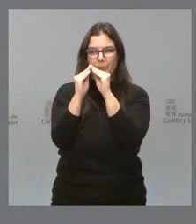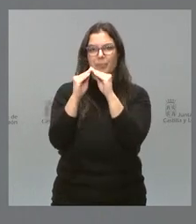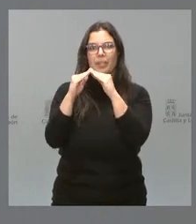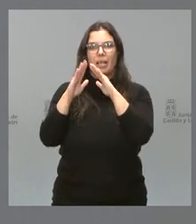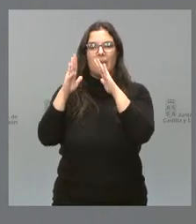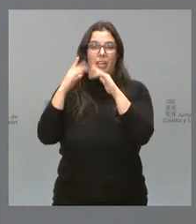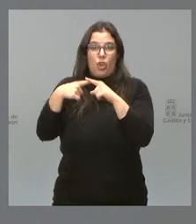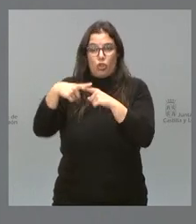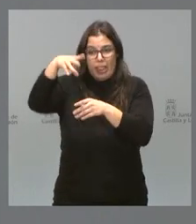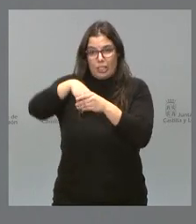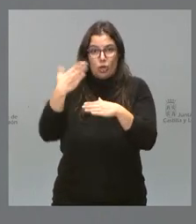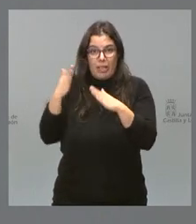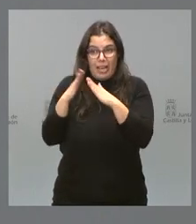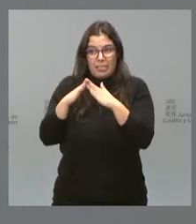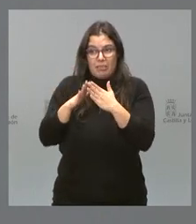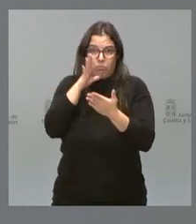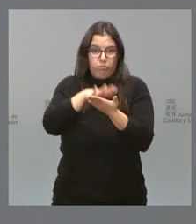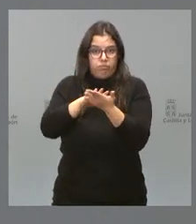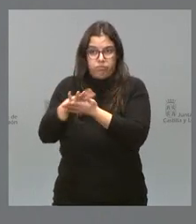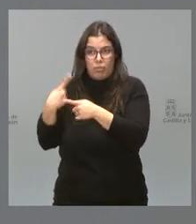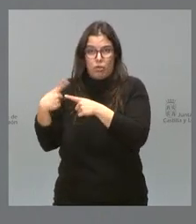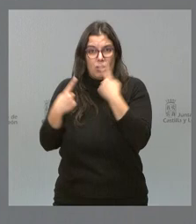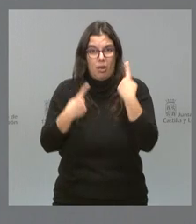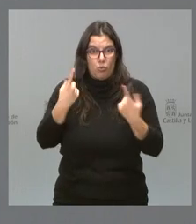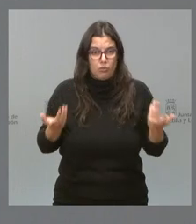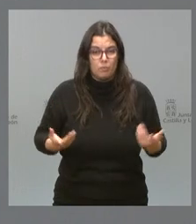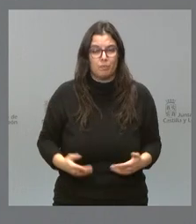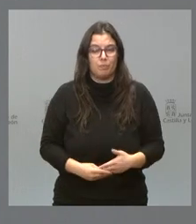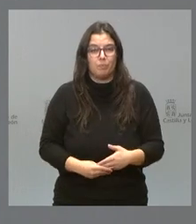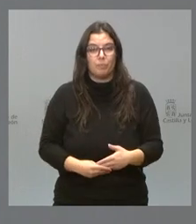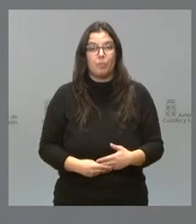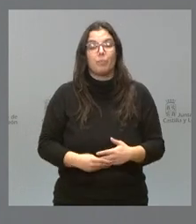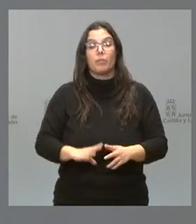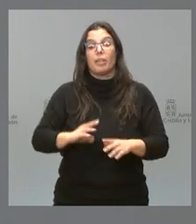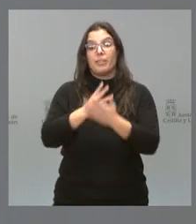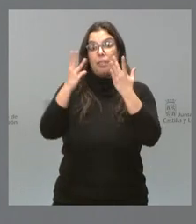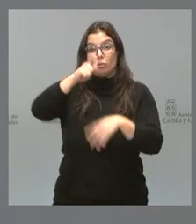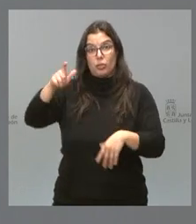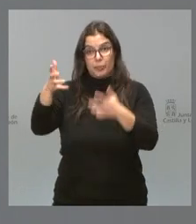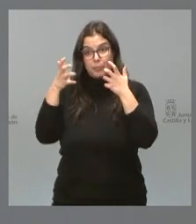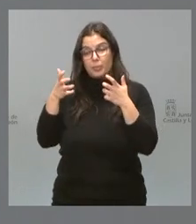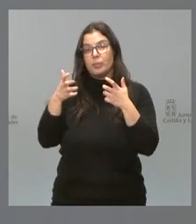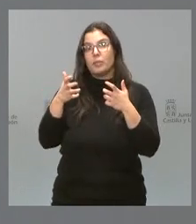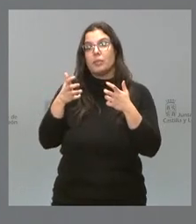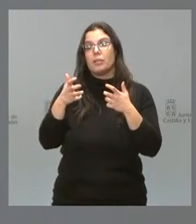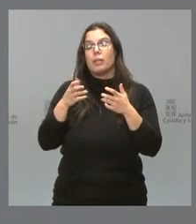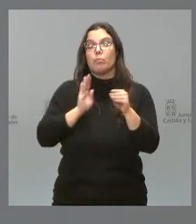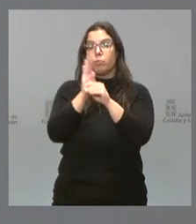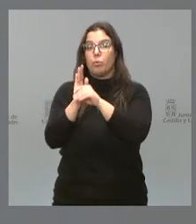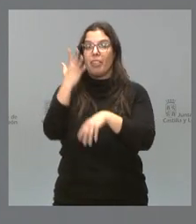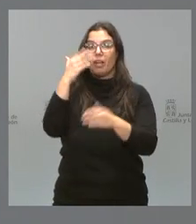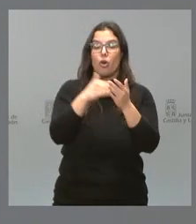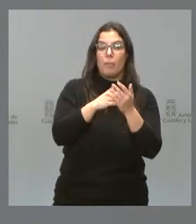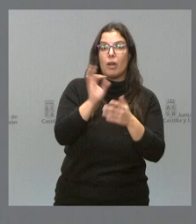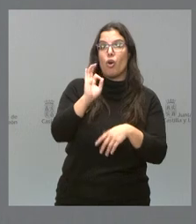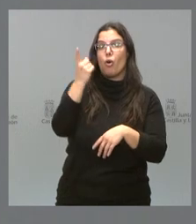del menaje doméstico que también fue afectado en alguna medida de estos incendios estos 18 damnificados van a recibir entre 5000 y